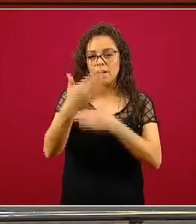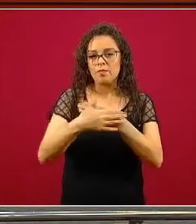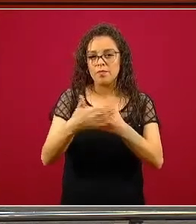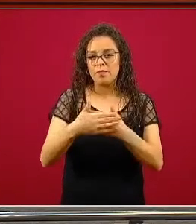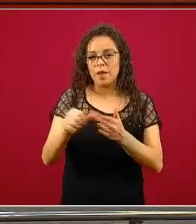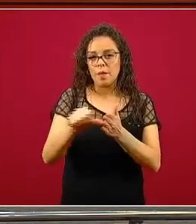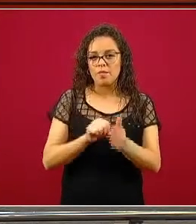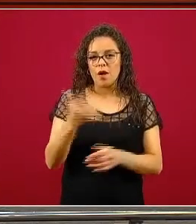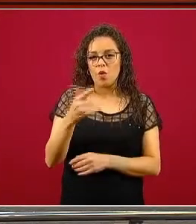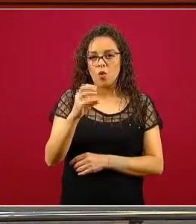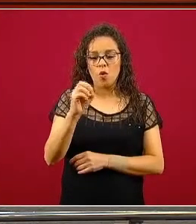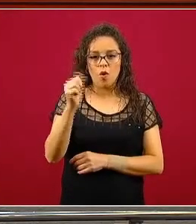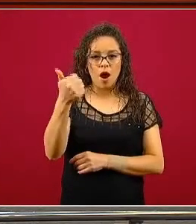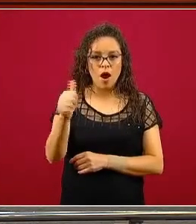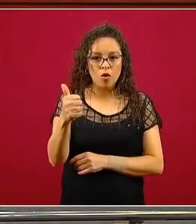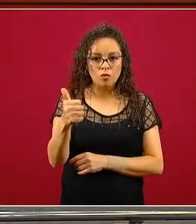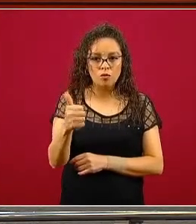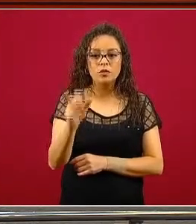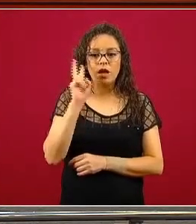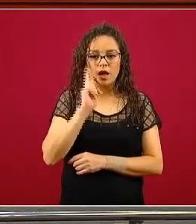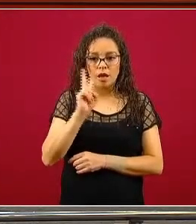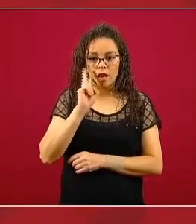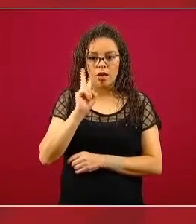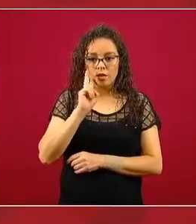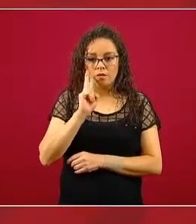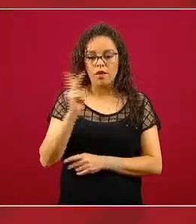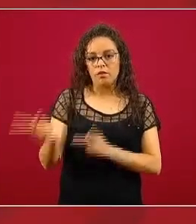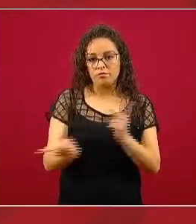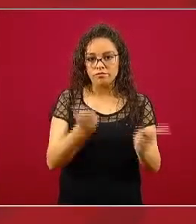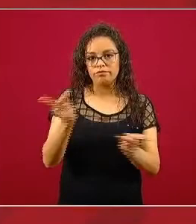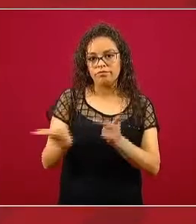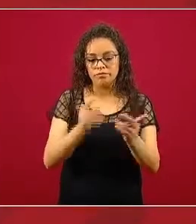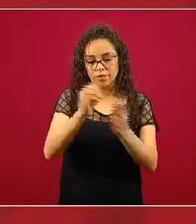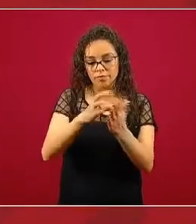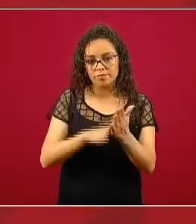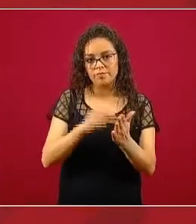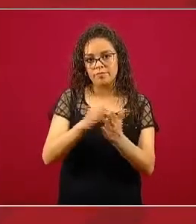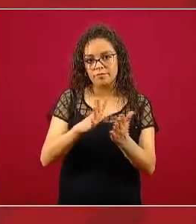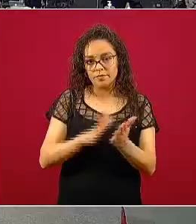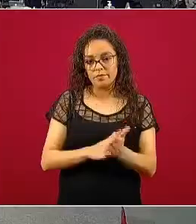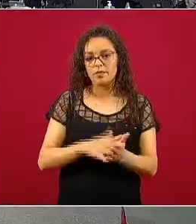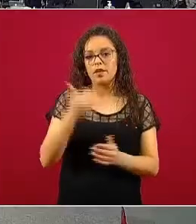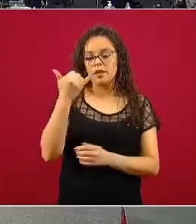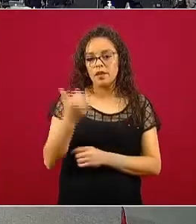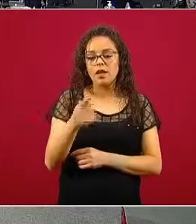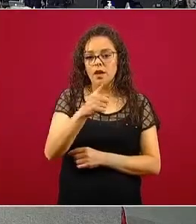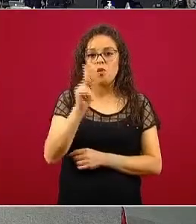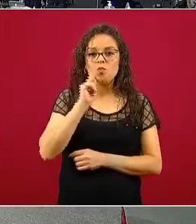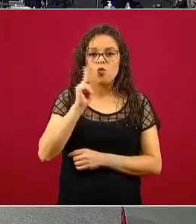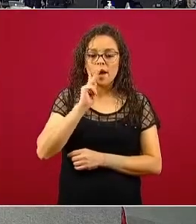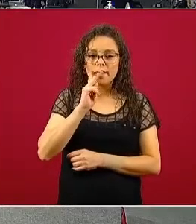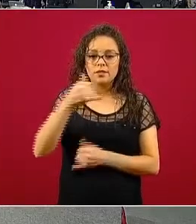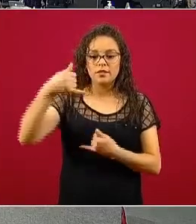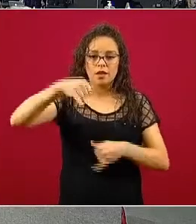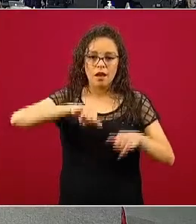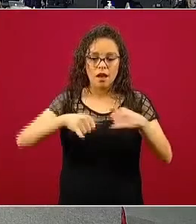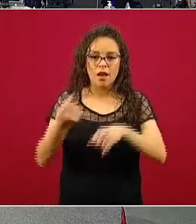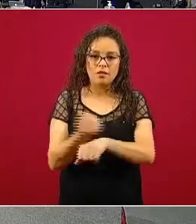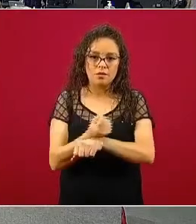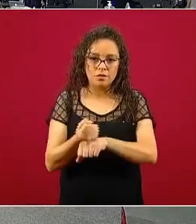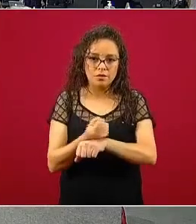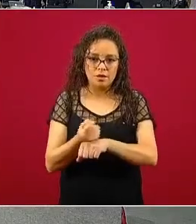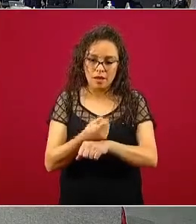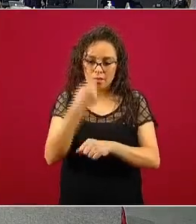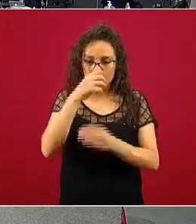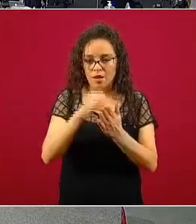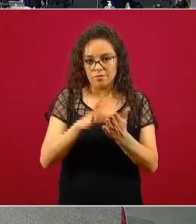agosto se empiece a hacer la recolección de datos y de muestras sanguíneas. Termino con esta respuesta a esta pregunta